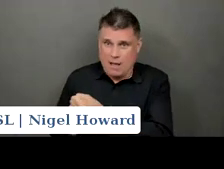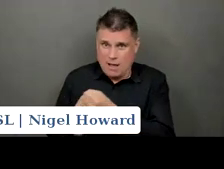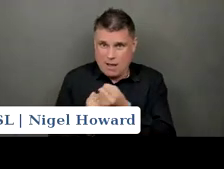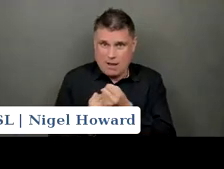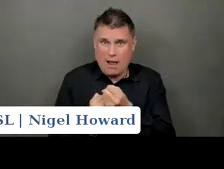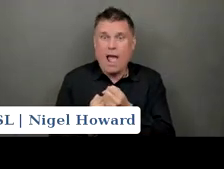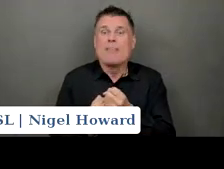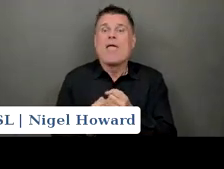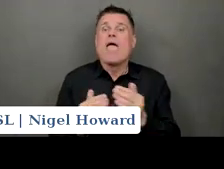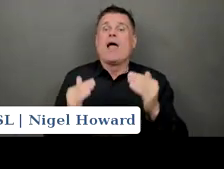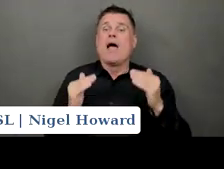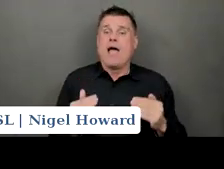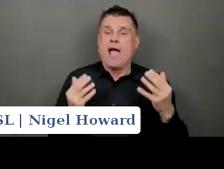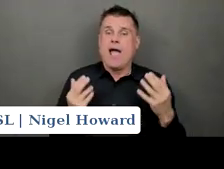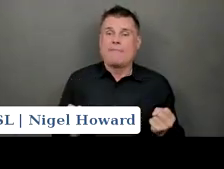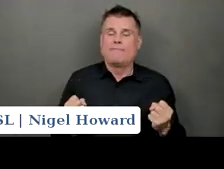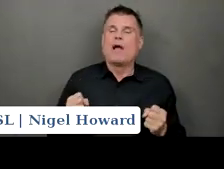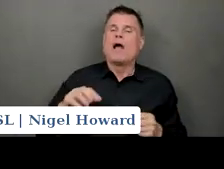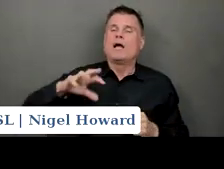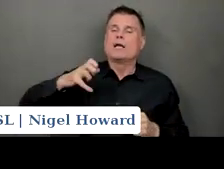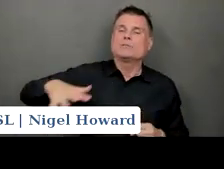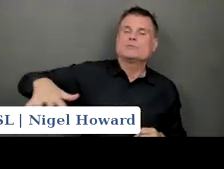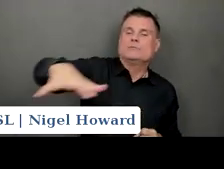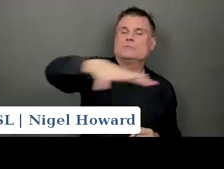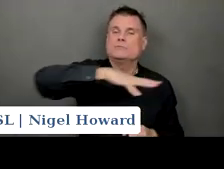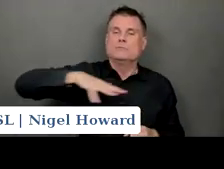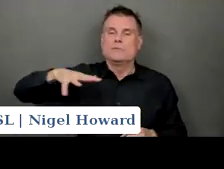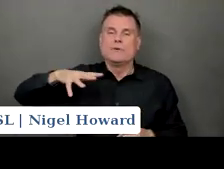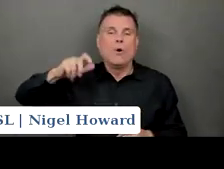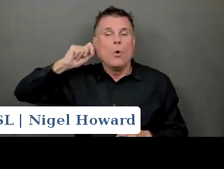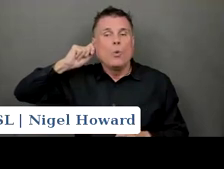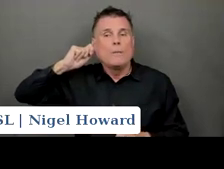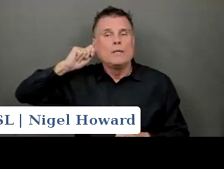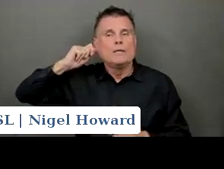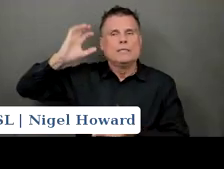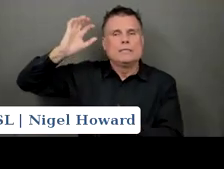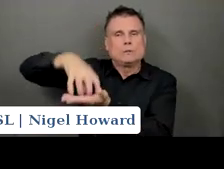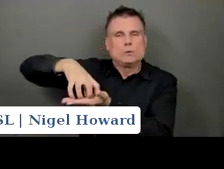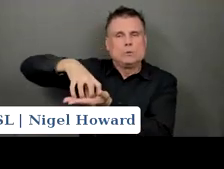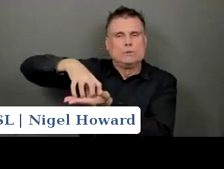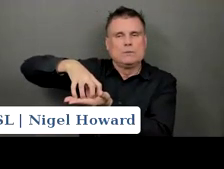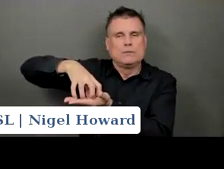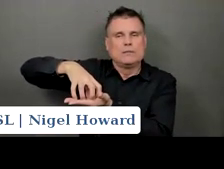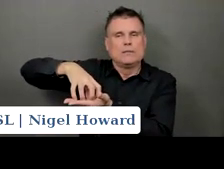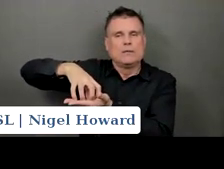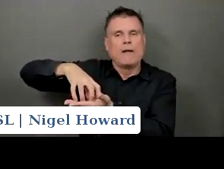permanentemente trabajando con nosotros en esa visión de género que llevamos adelante a través de la ley. Siguiente diapositiva, por favor.